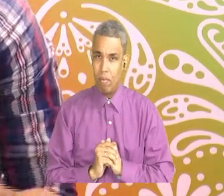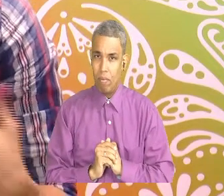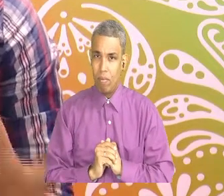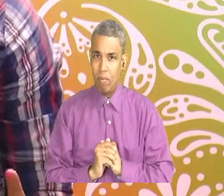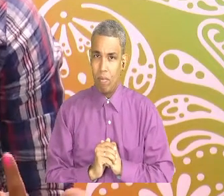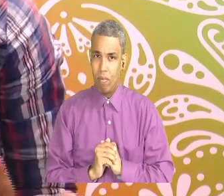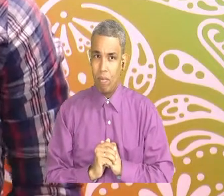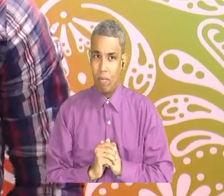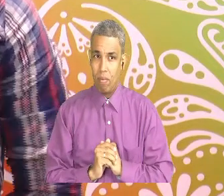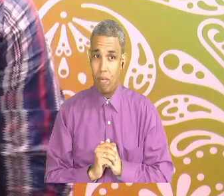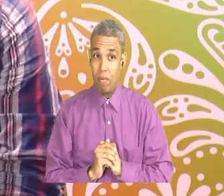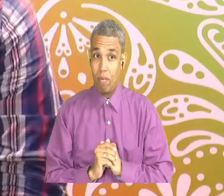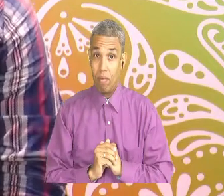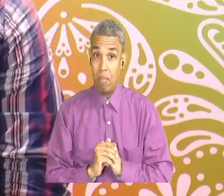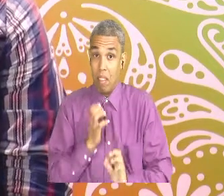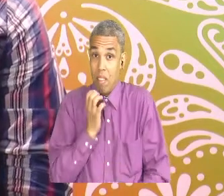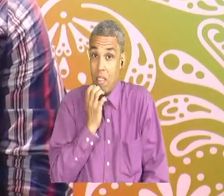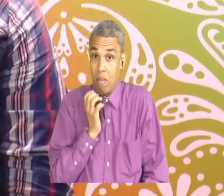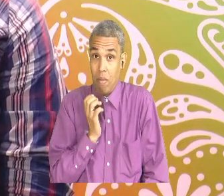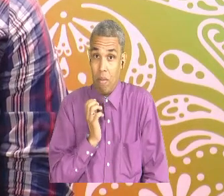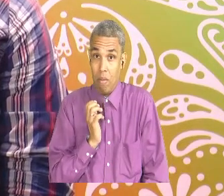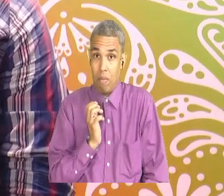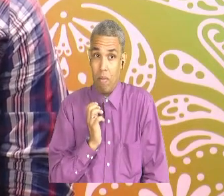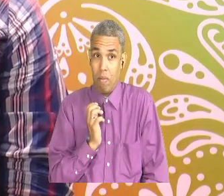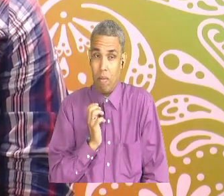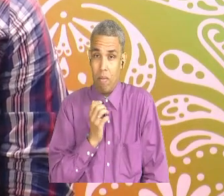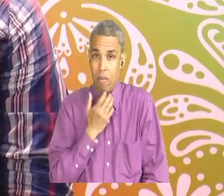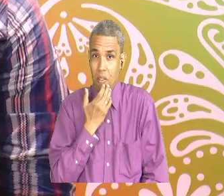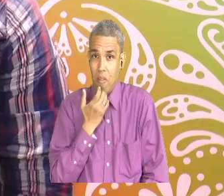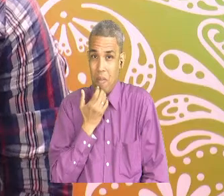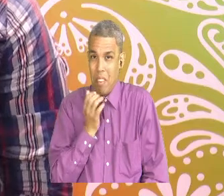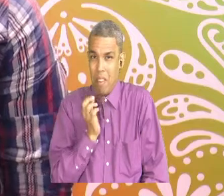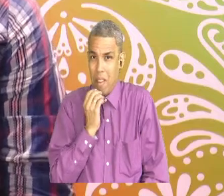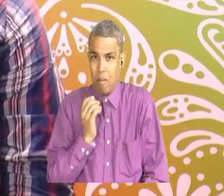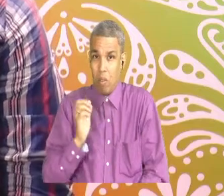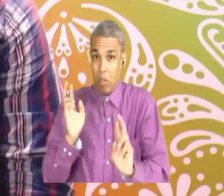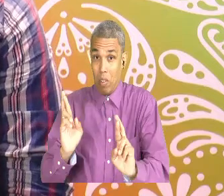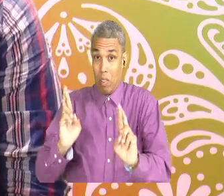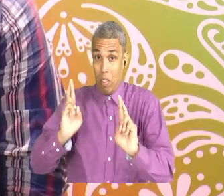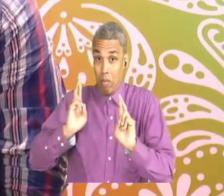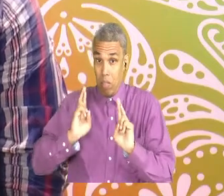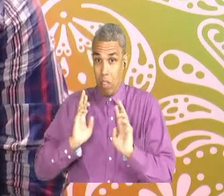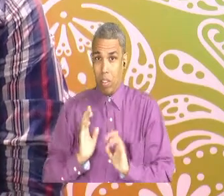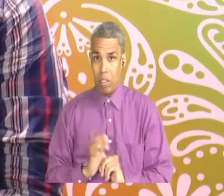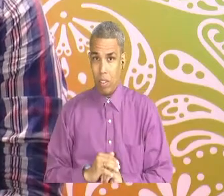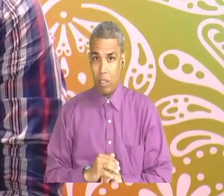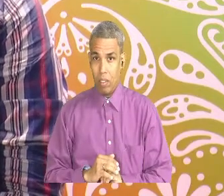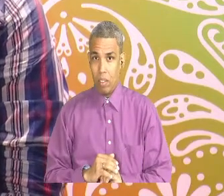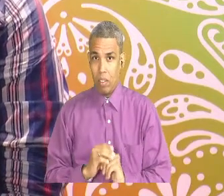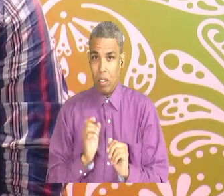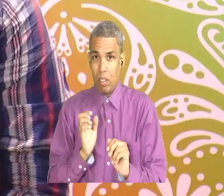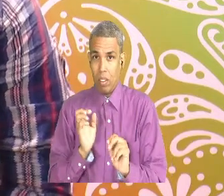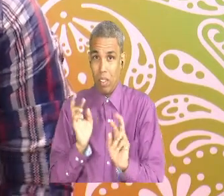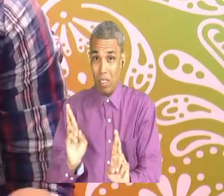Si la respuesta va a ser negativa, claro está. Ahora bien, si aún recibiendo esta respuesta usted no se